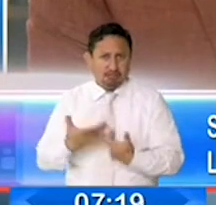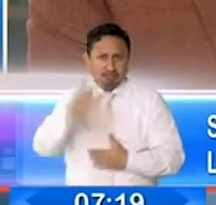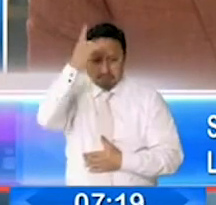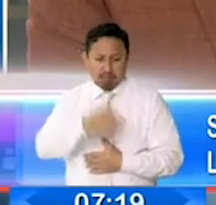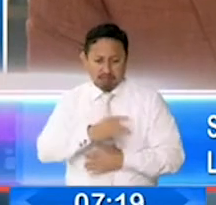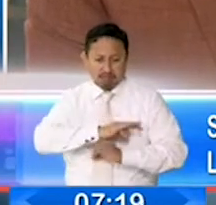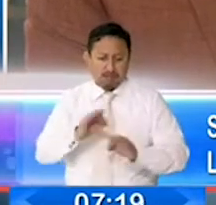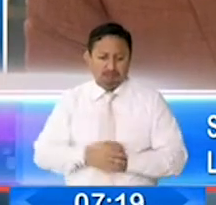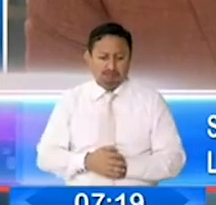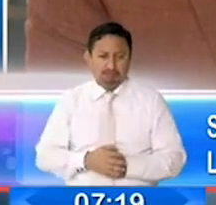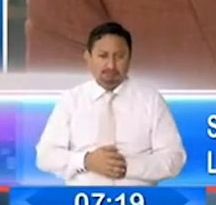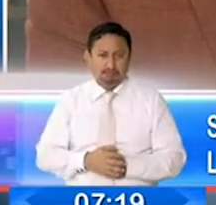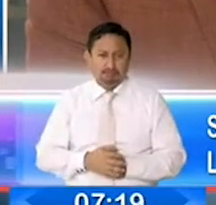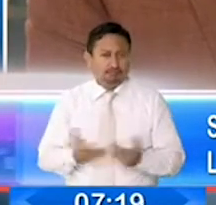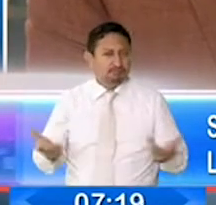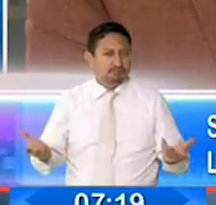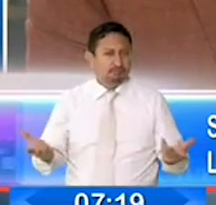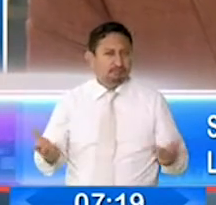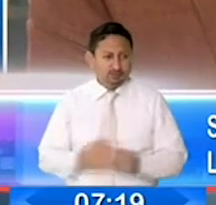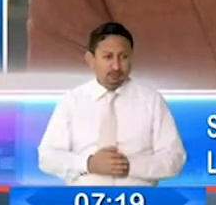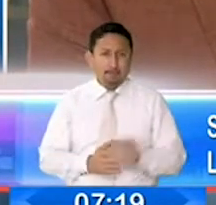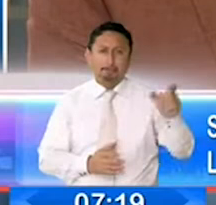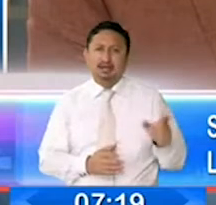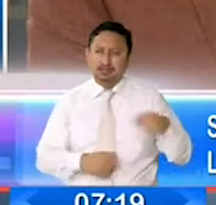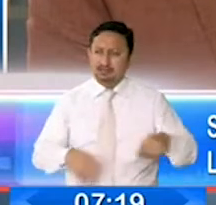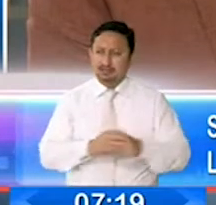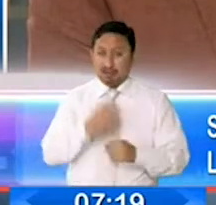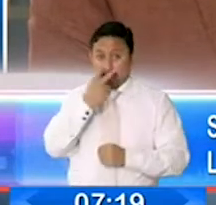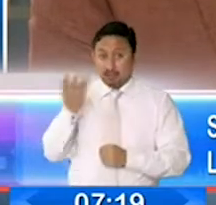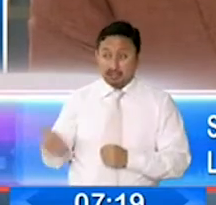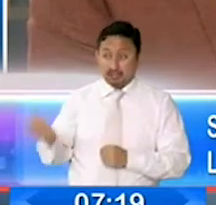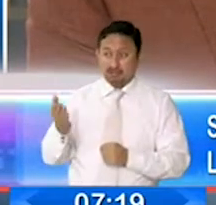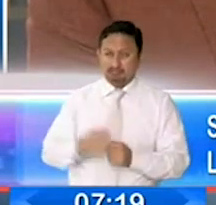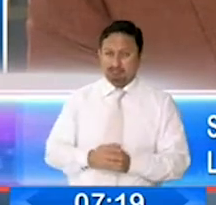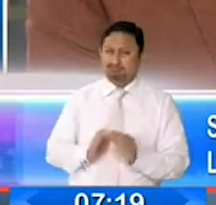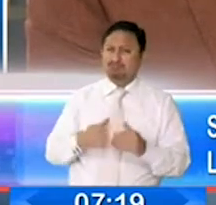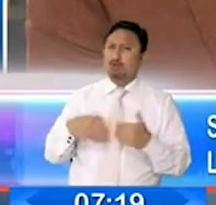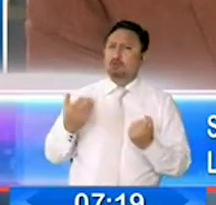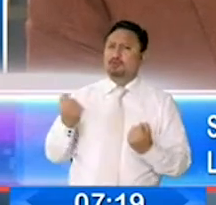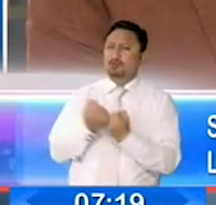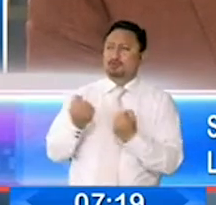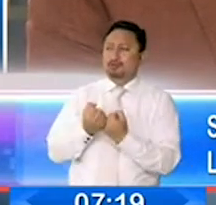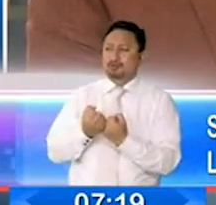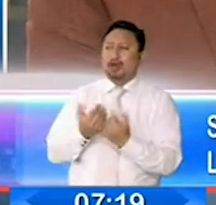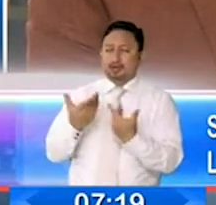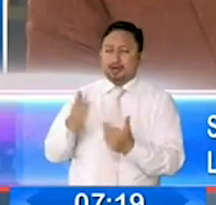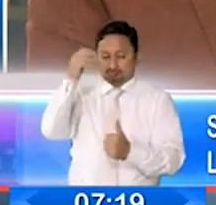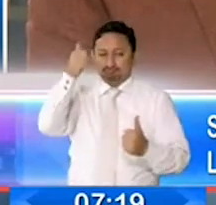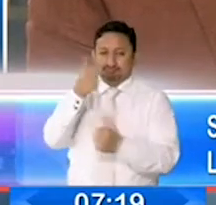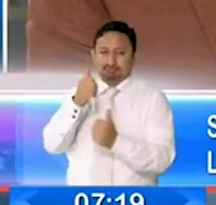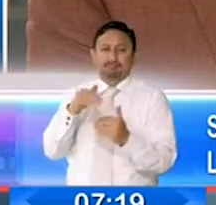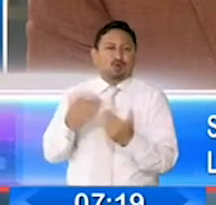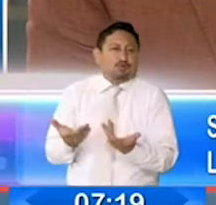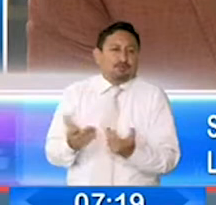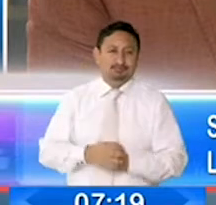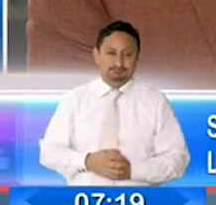la justicia adecuadamente. Entonces, ¿cómo la ciudadanía puede construir frente a unos hechos? Bueno,